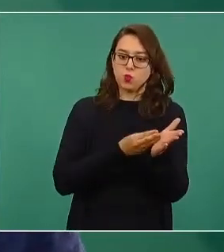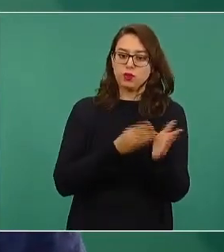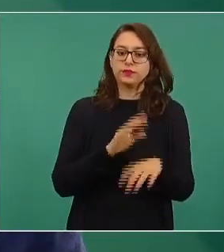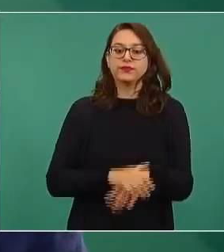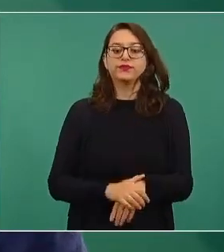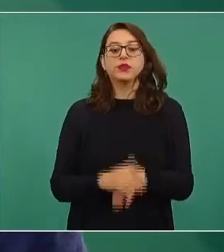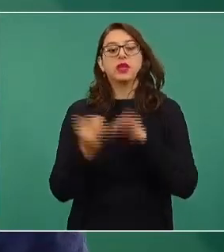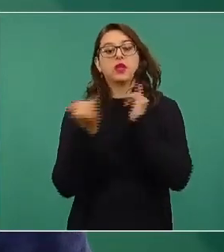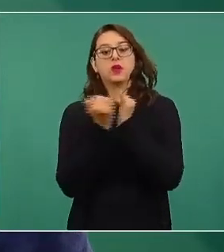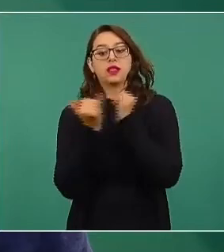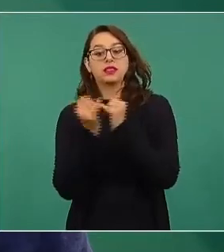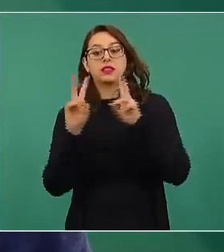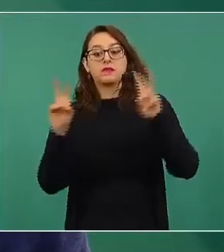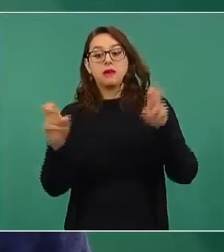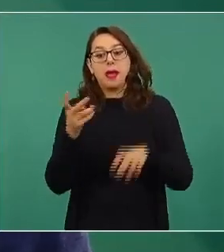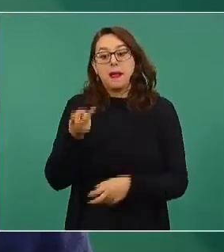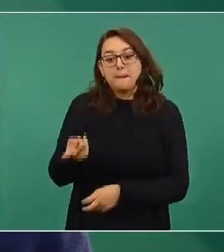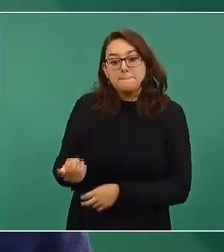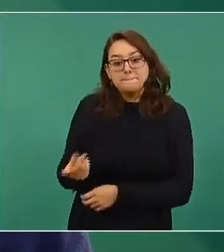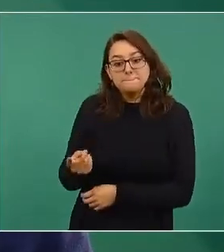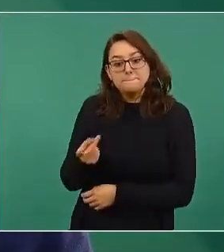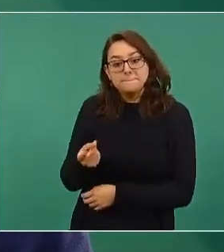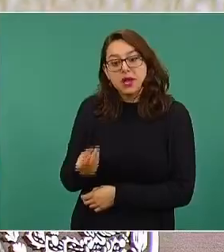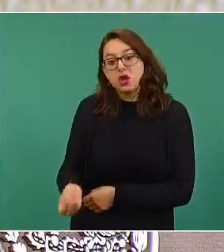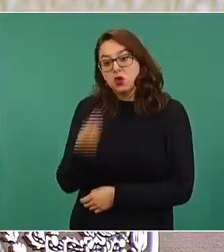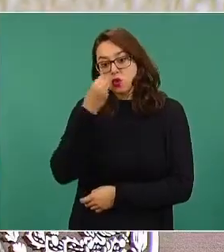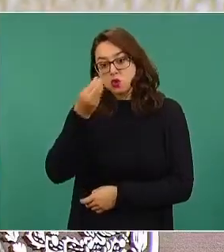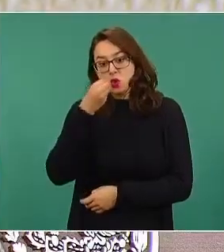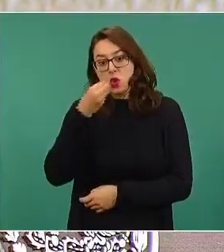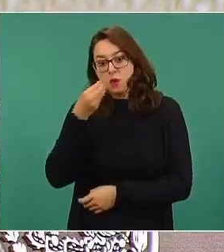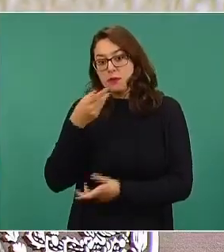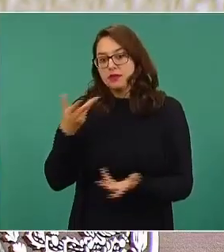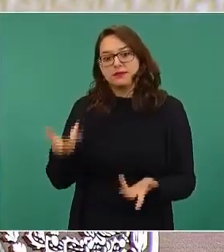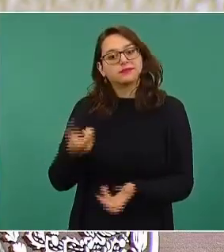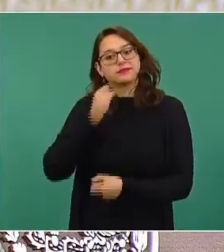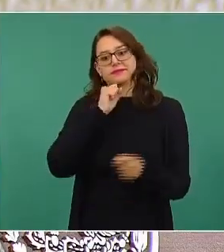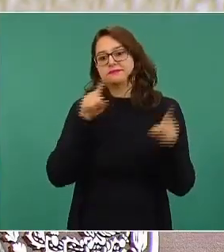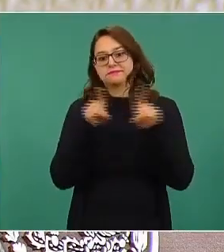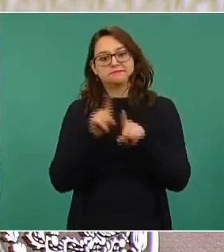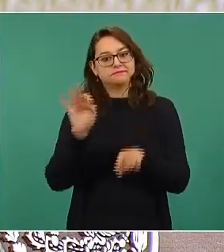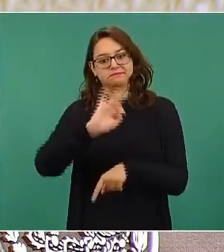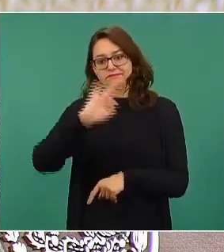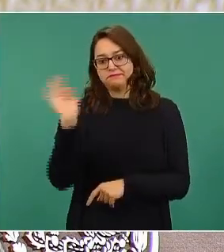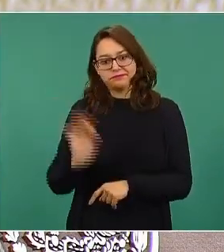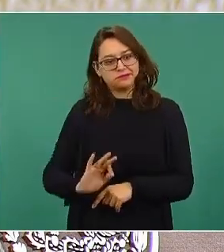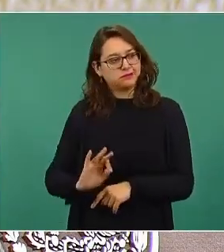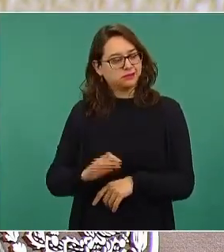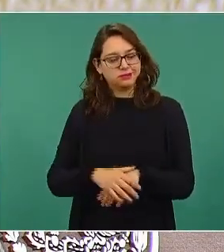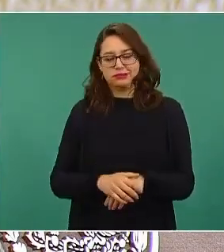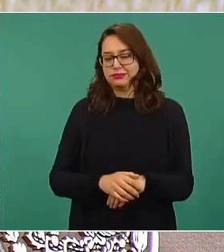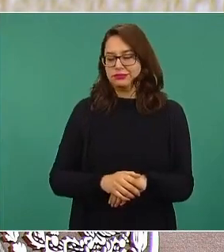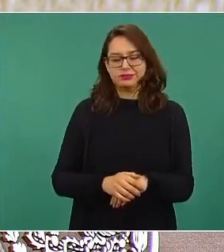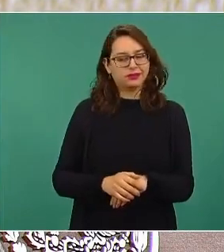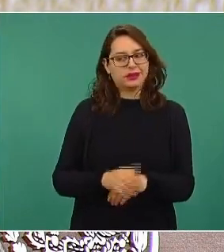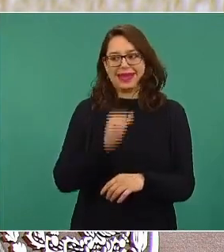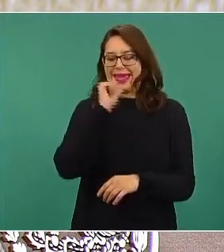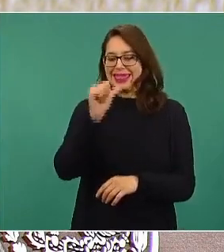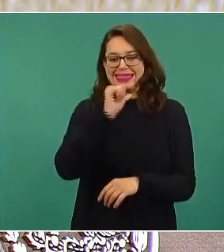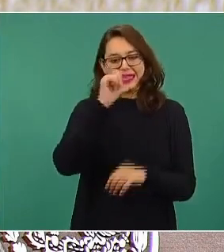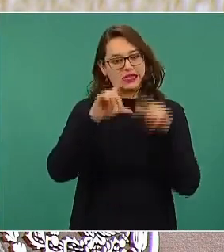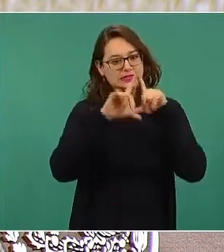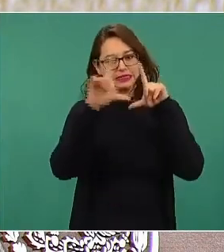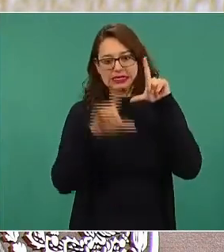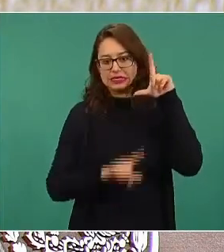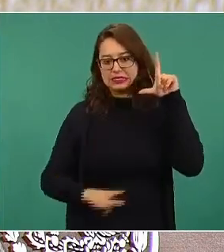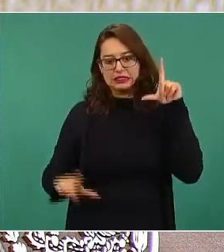cotorreo, en la forma en que lo presentaron, una burla al consumidor, ese fue a nivel nacional, y